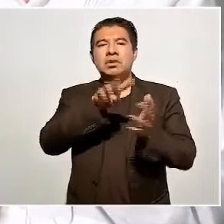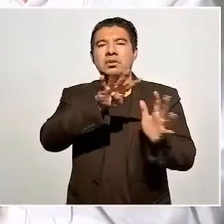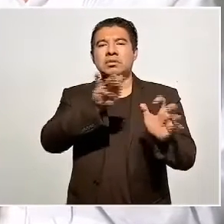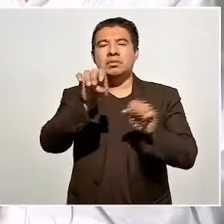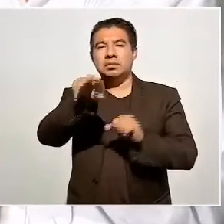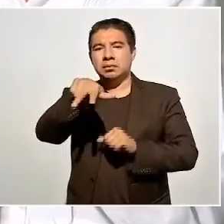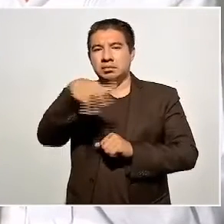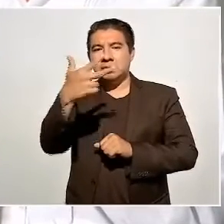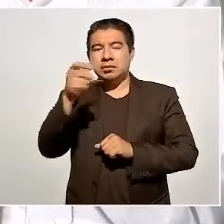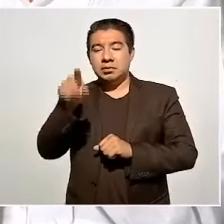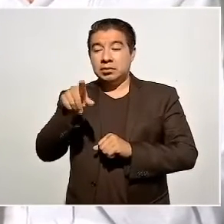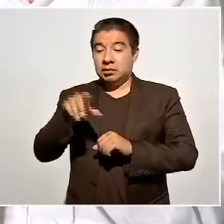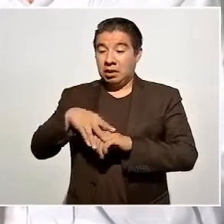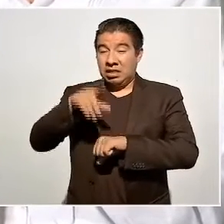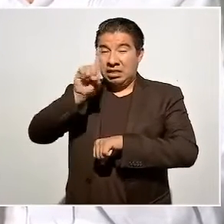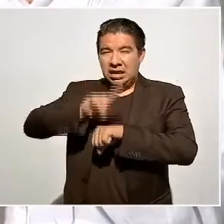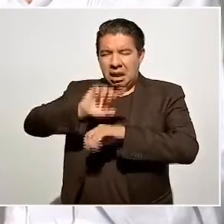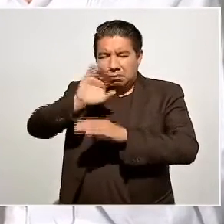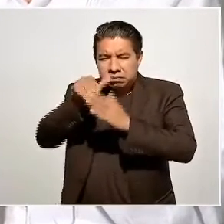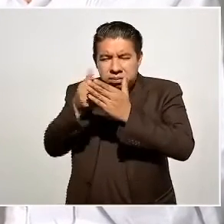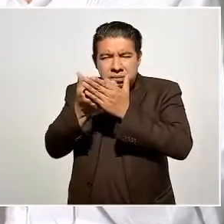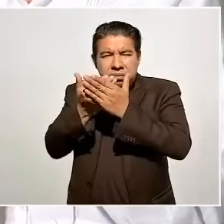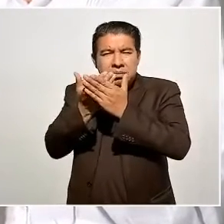los sacan